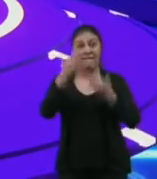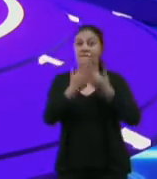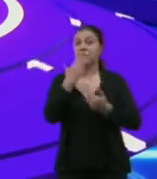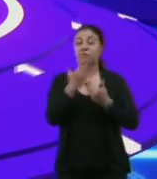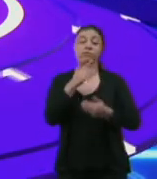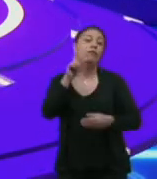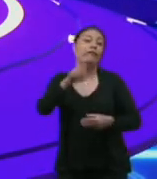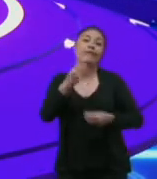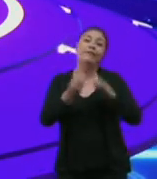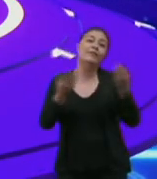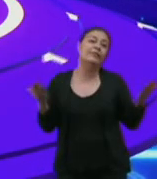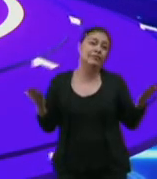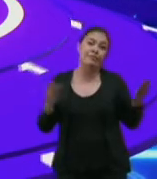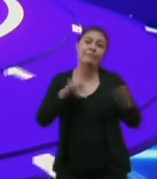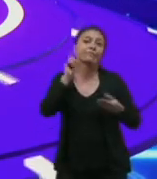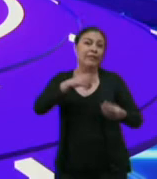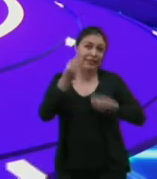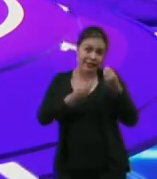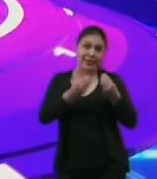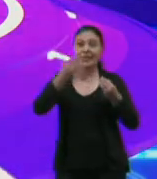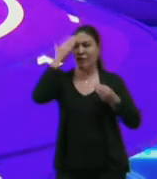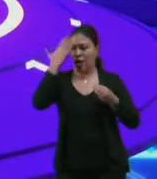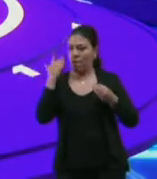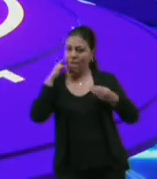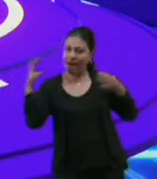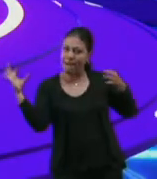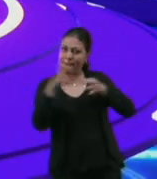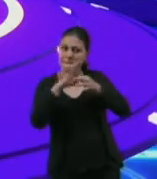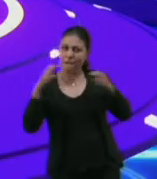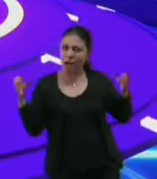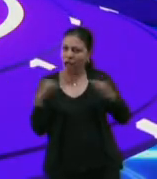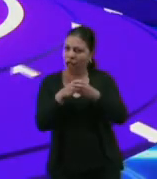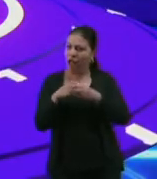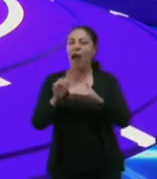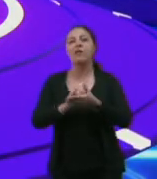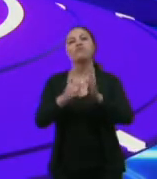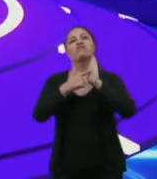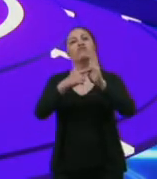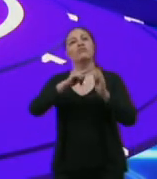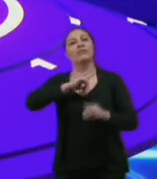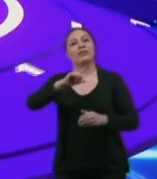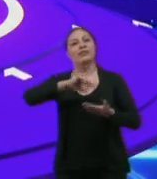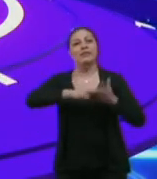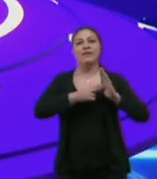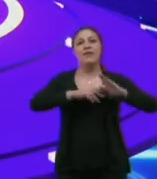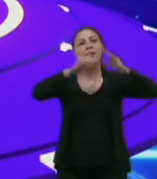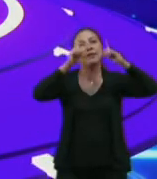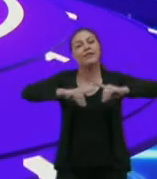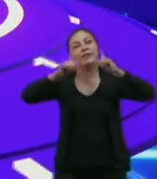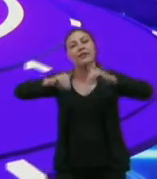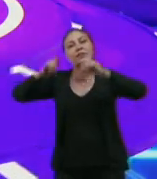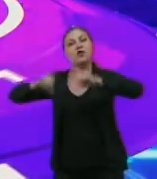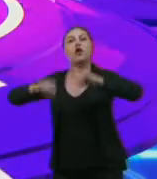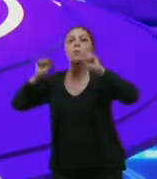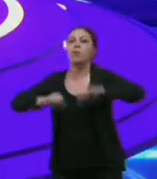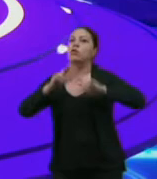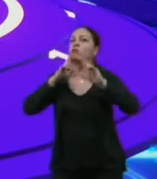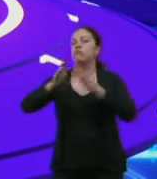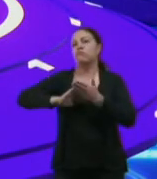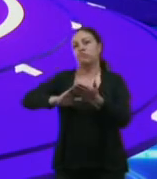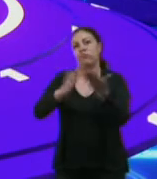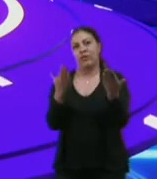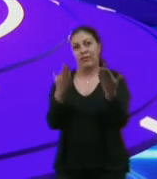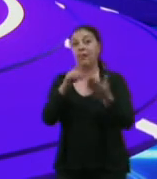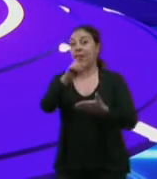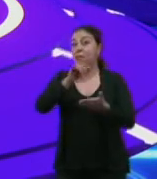hacerlo cuando se hace el equipo entiende que hay liderazgo y que se toman decisiones para solucionar o continuar de lo